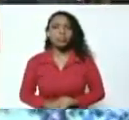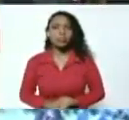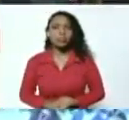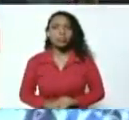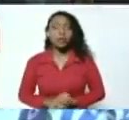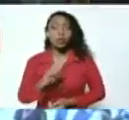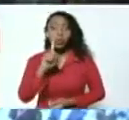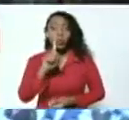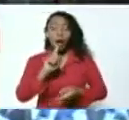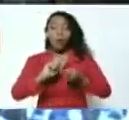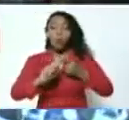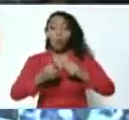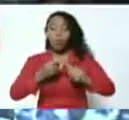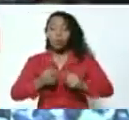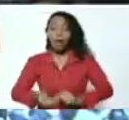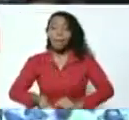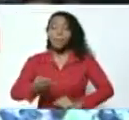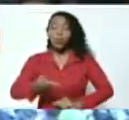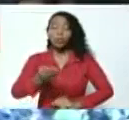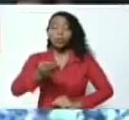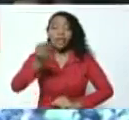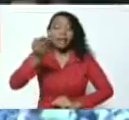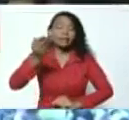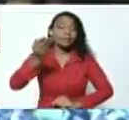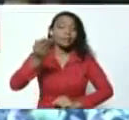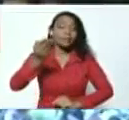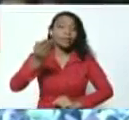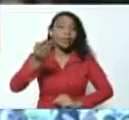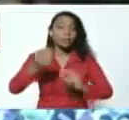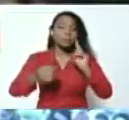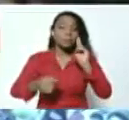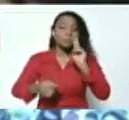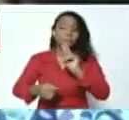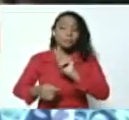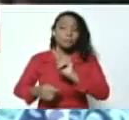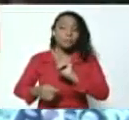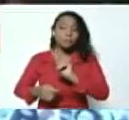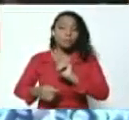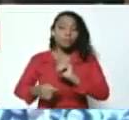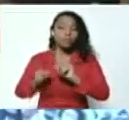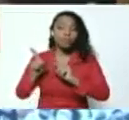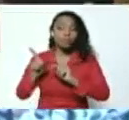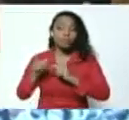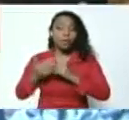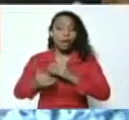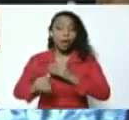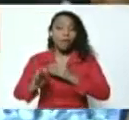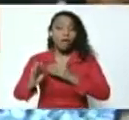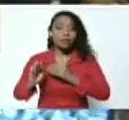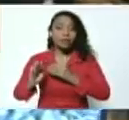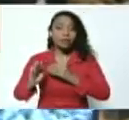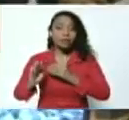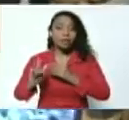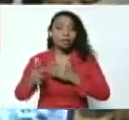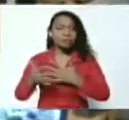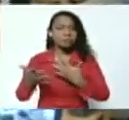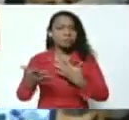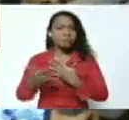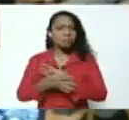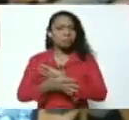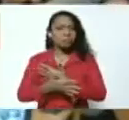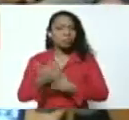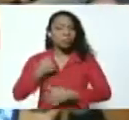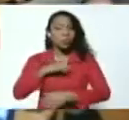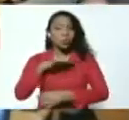Una cosa importantísima de tener en cuenta, parte de los avances que